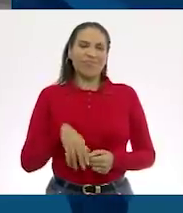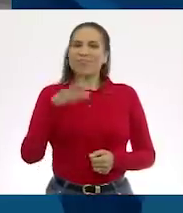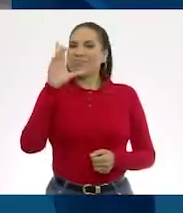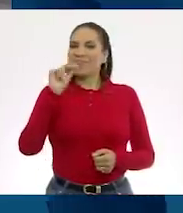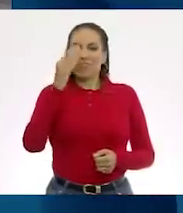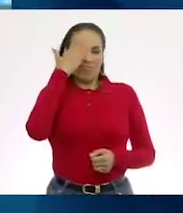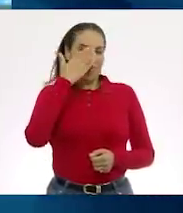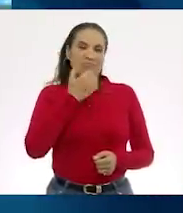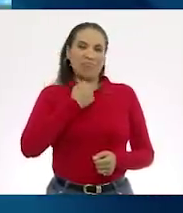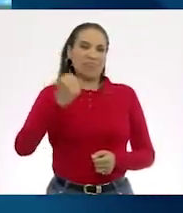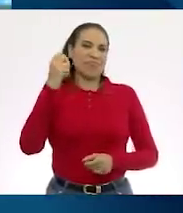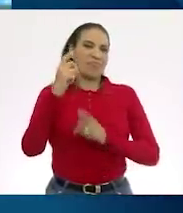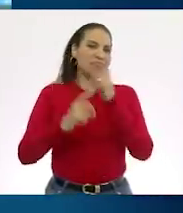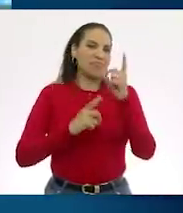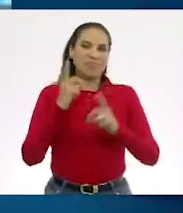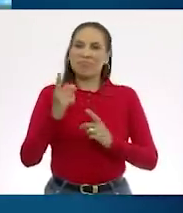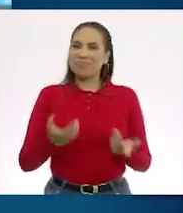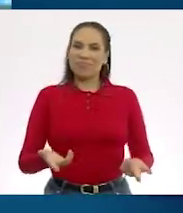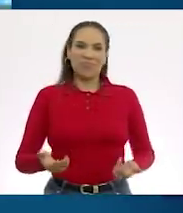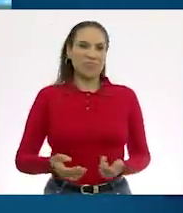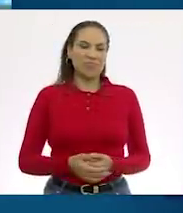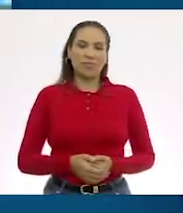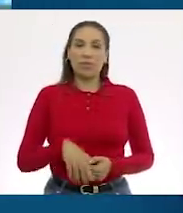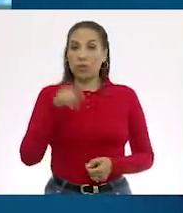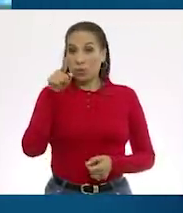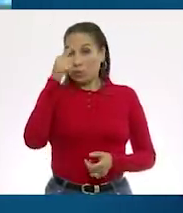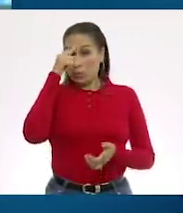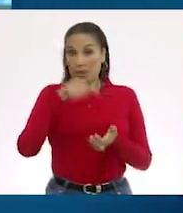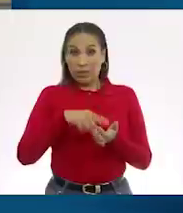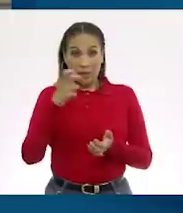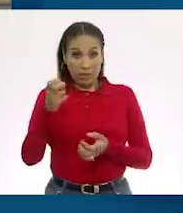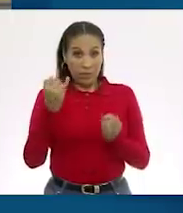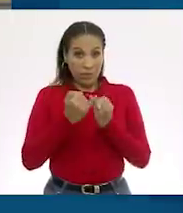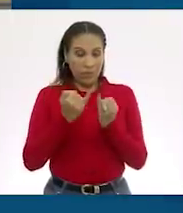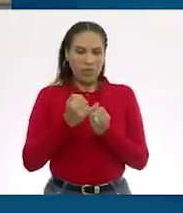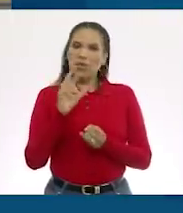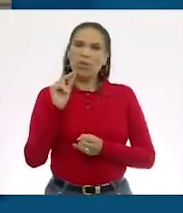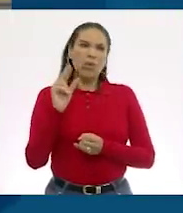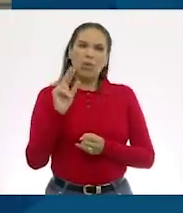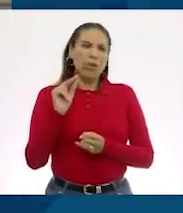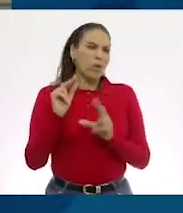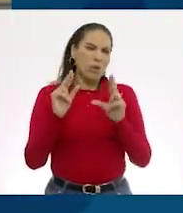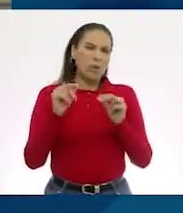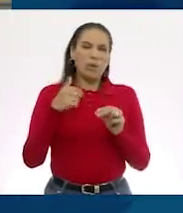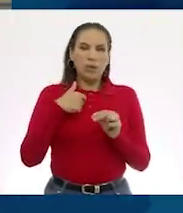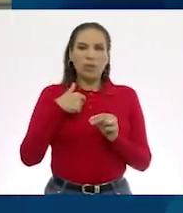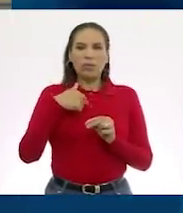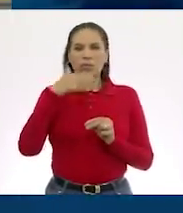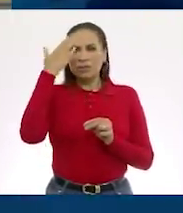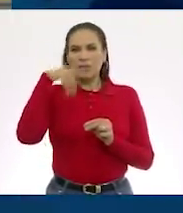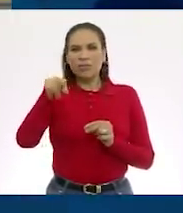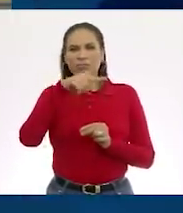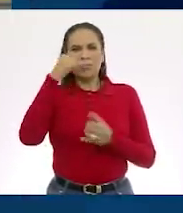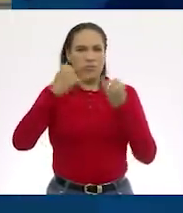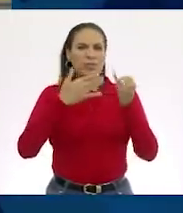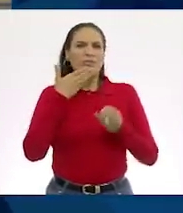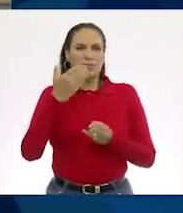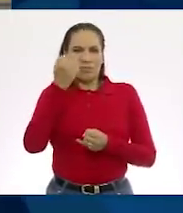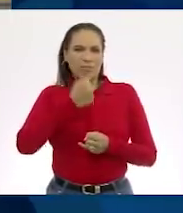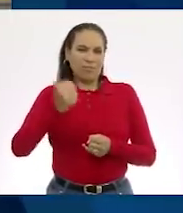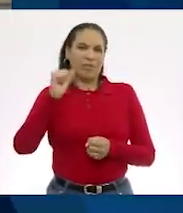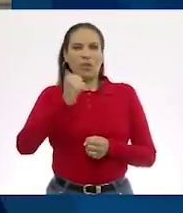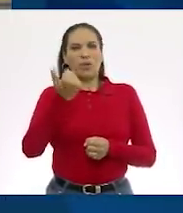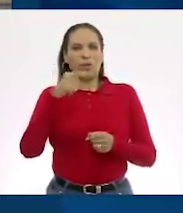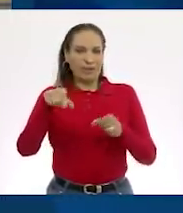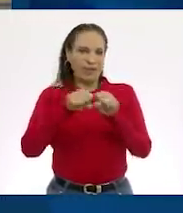los deportes. ¿Y tú también crees eso? No, no. Yo sé que ustedes juegan muy bien. Mejor que